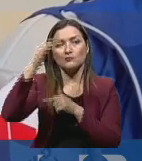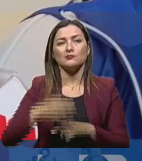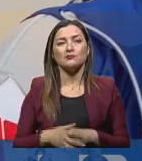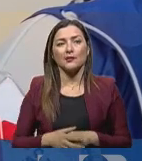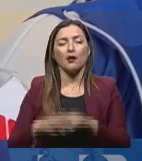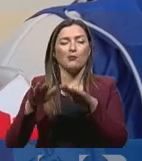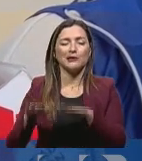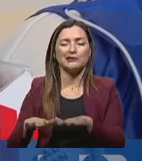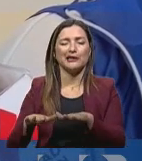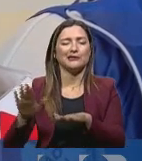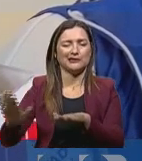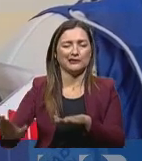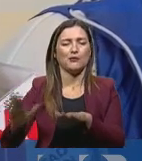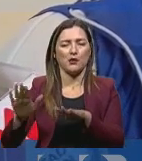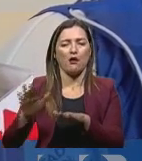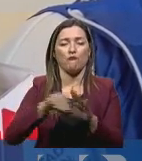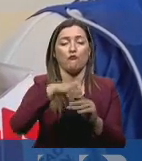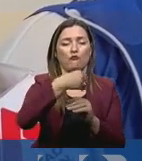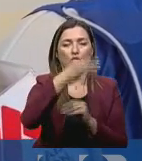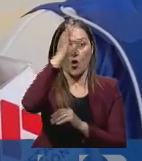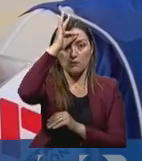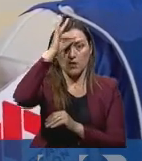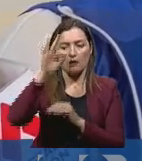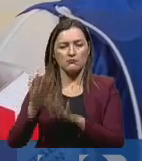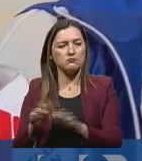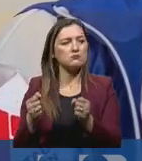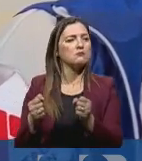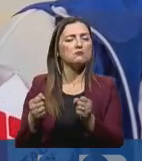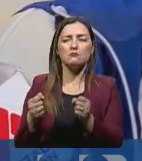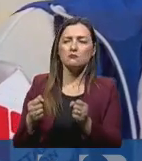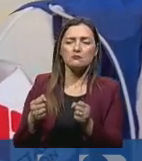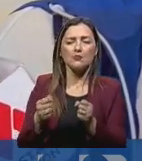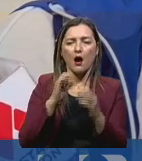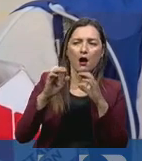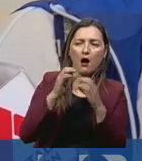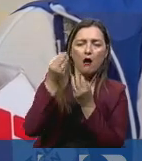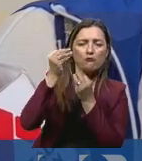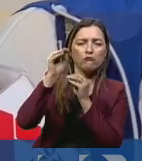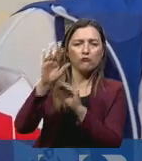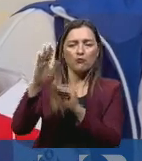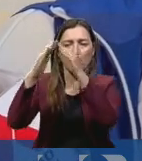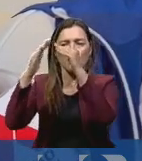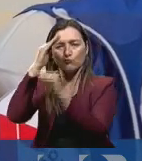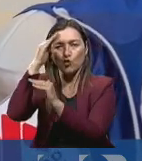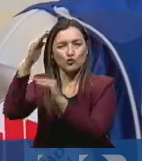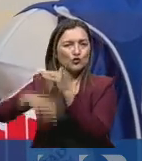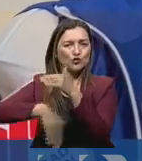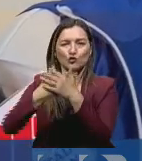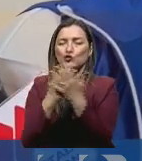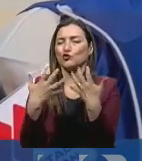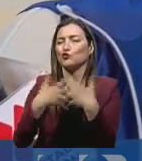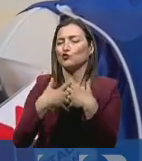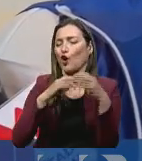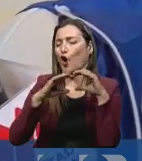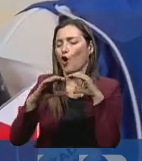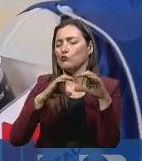y en comunicación constante por los upcs con los subes es Y con todo lo que hace las unidades